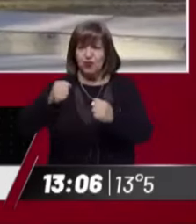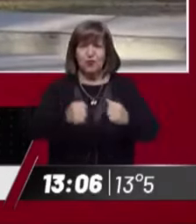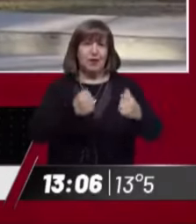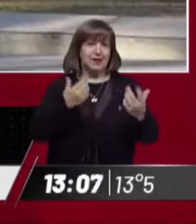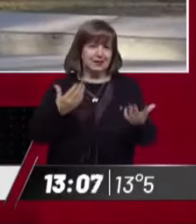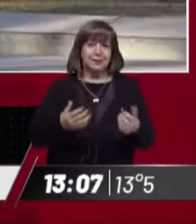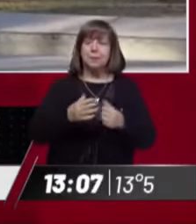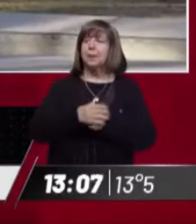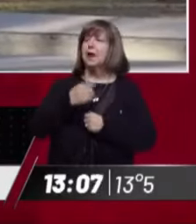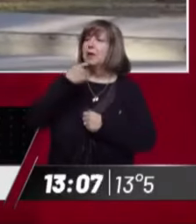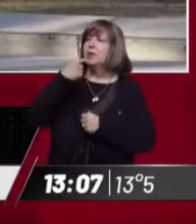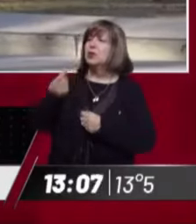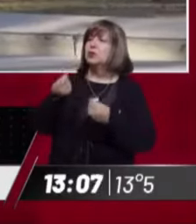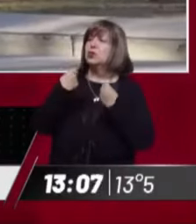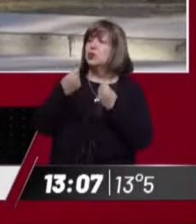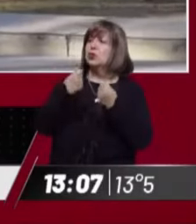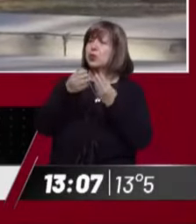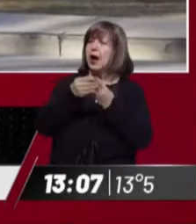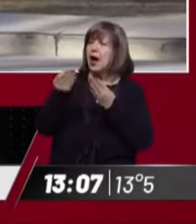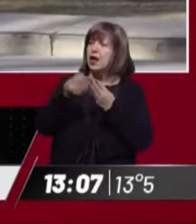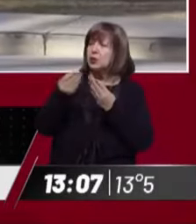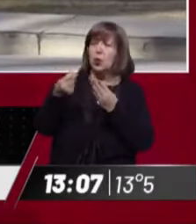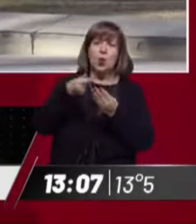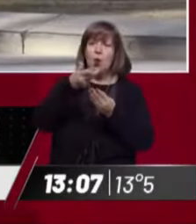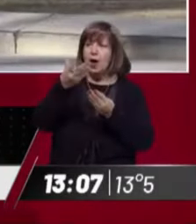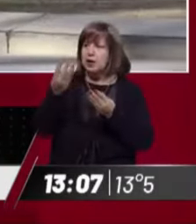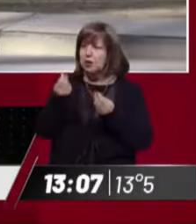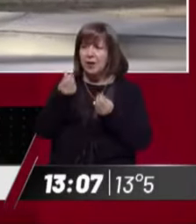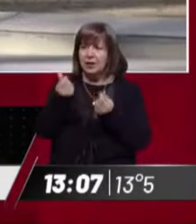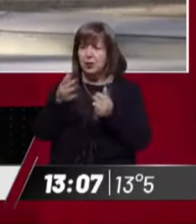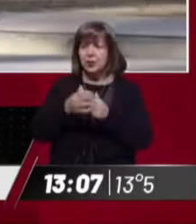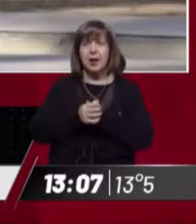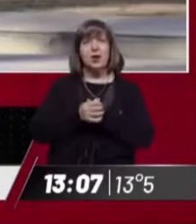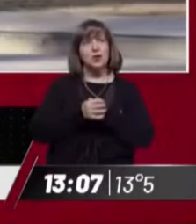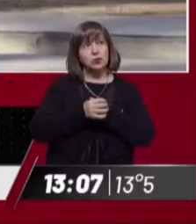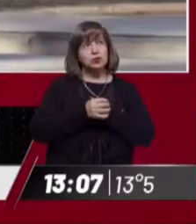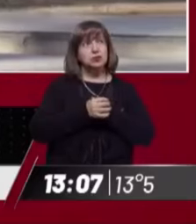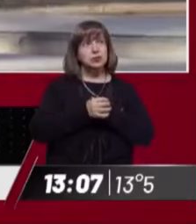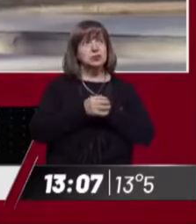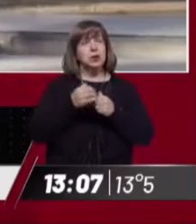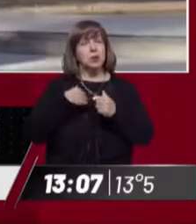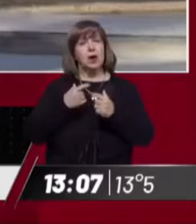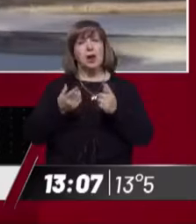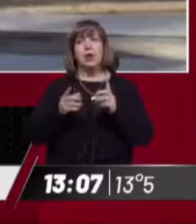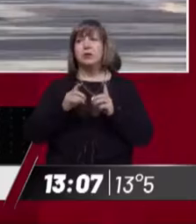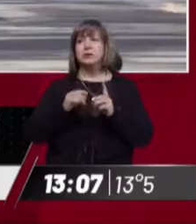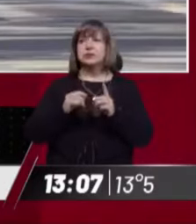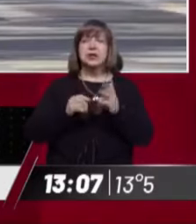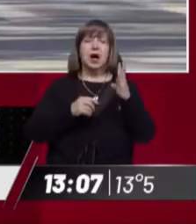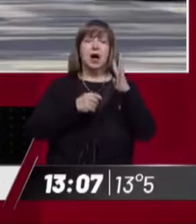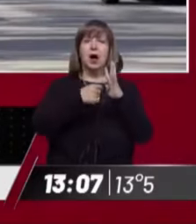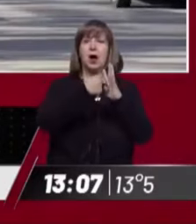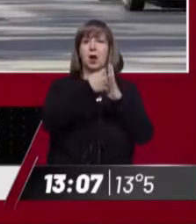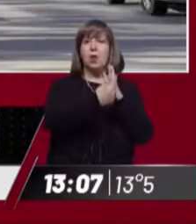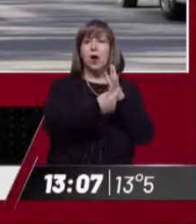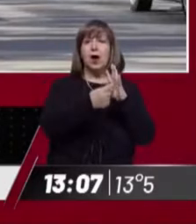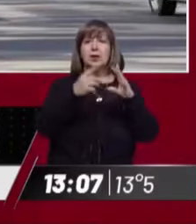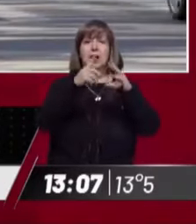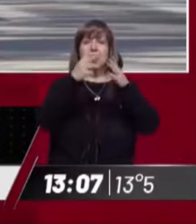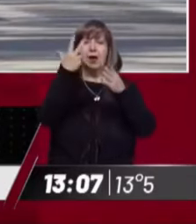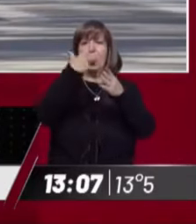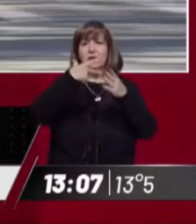promedio? Gasto promedio para los niveles altos, hablemos de 4 o 5 estrellas,